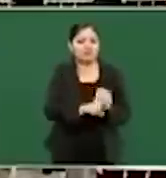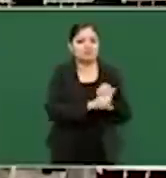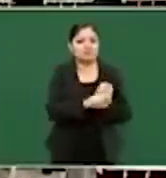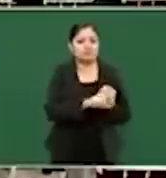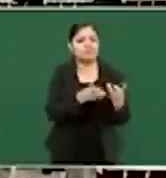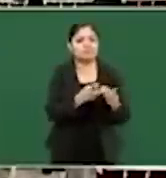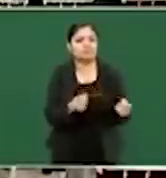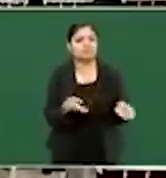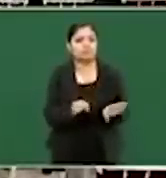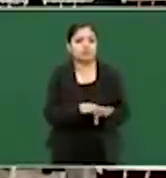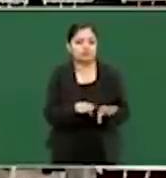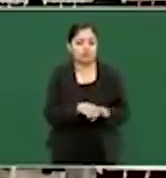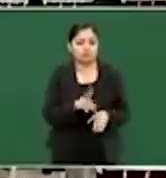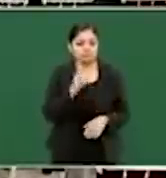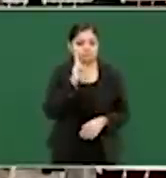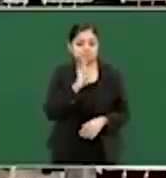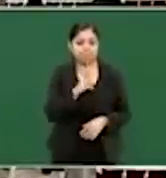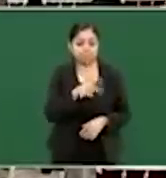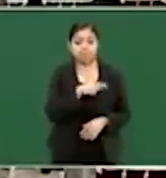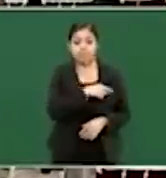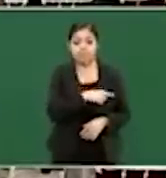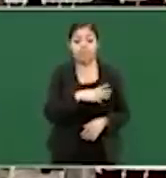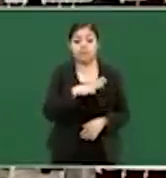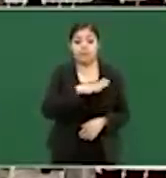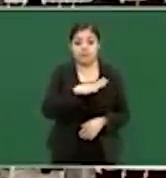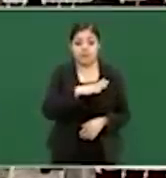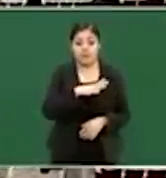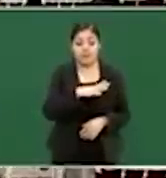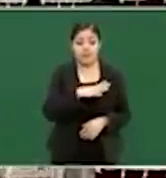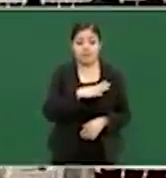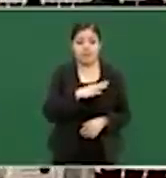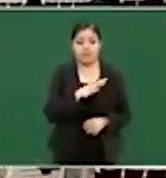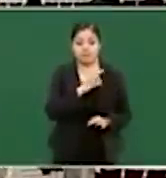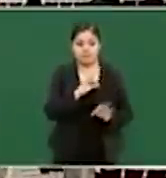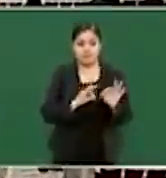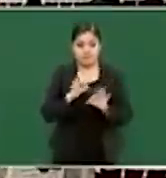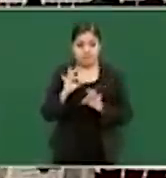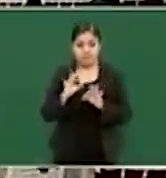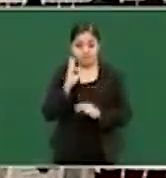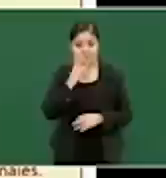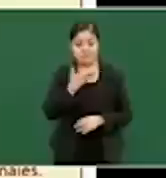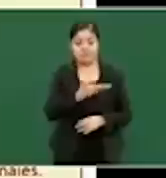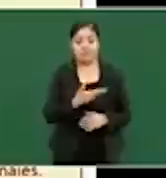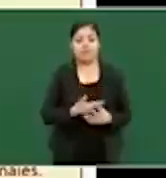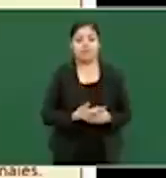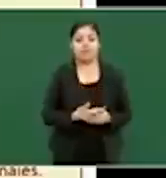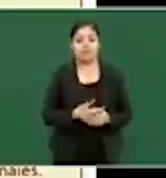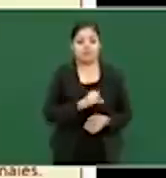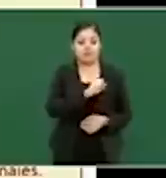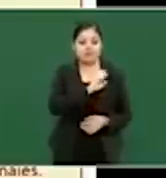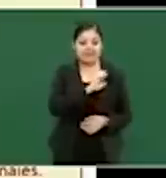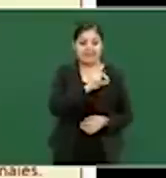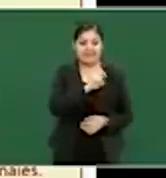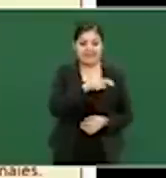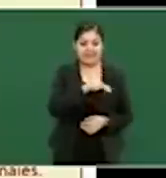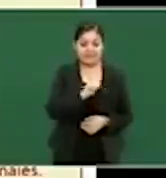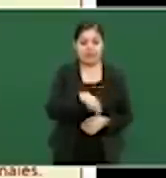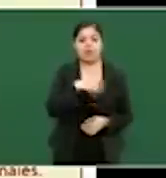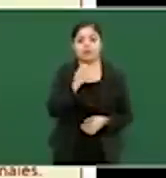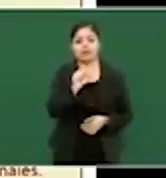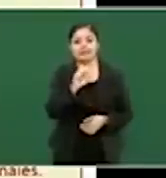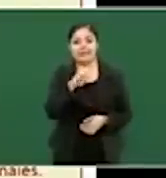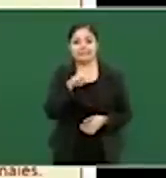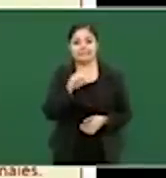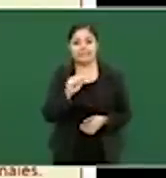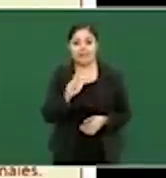aquí ustedes pueden observar los efectivos que tenemos, tanto Sedena como Semar en el